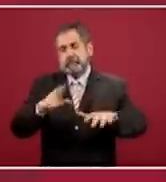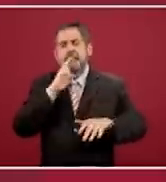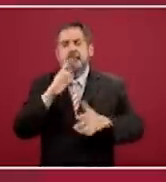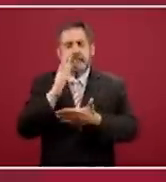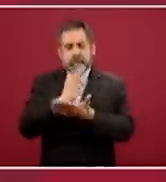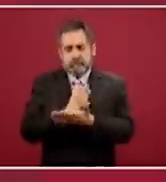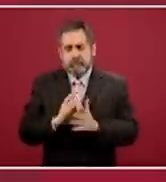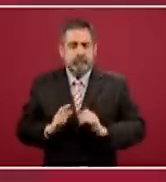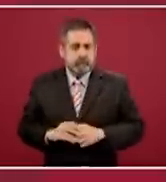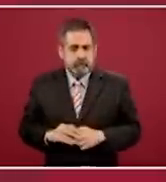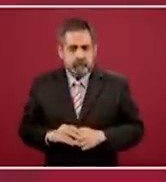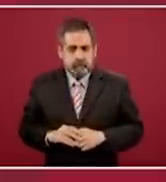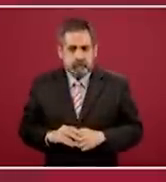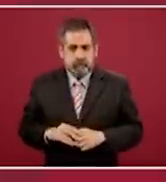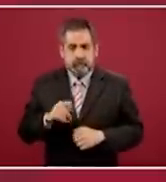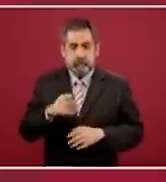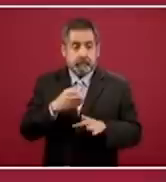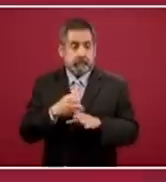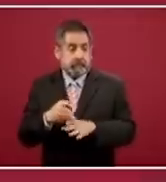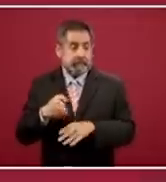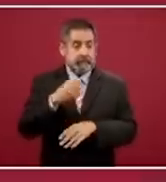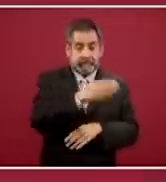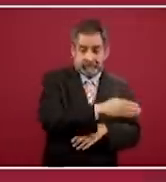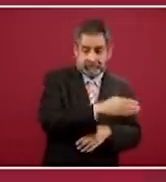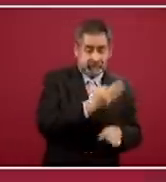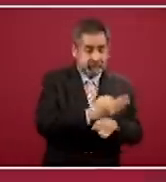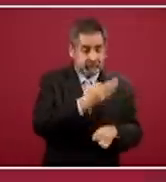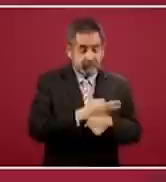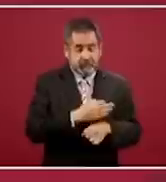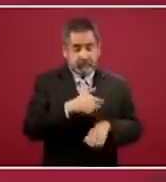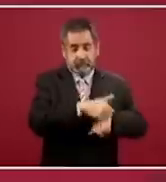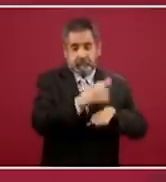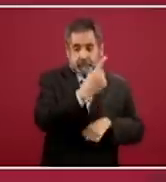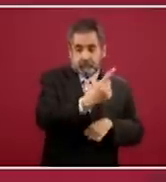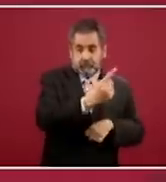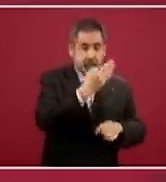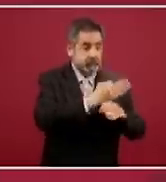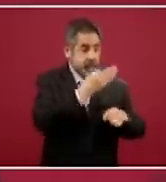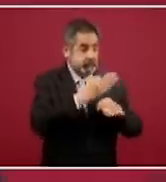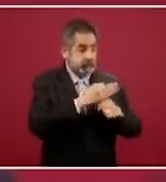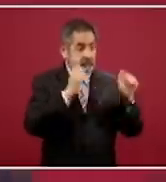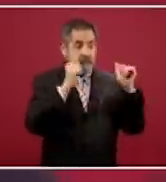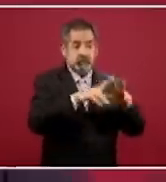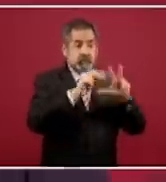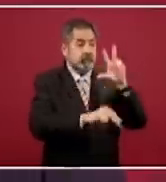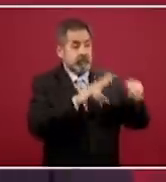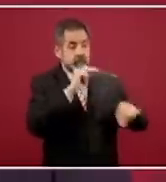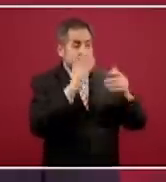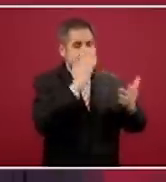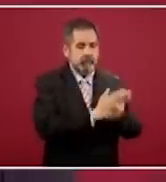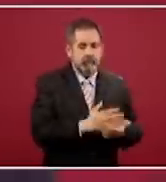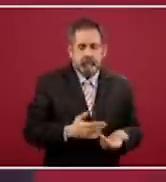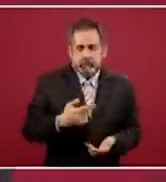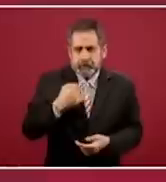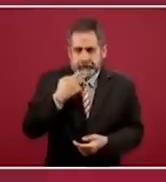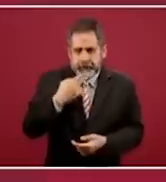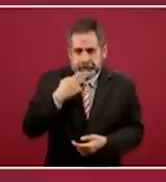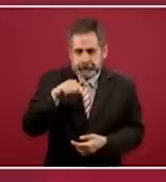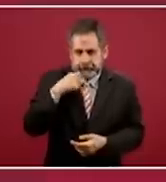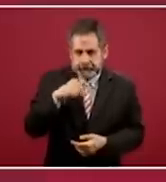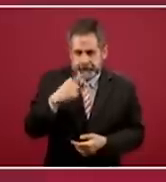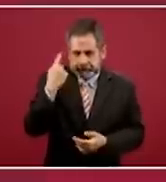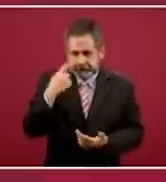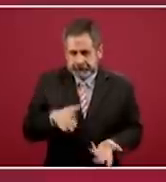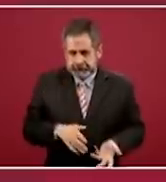Si esas medidas se hacen demasiado temprano, como lo dije al inicio, la medida se desgasta. ¿Qué quiere decir que se desgasta? Que